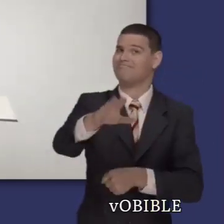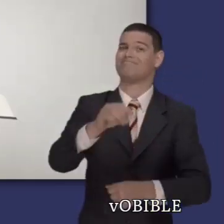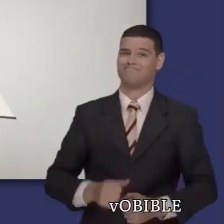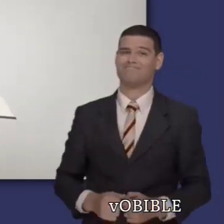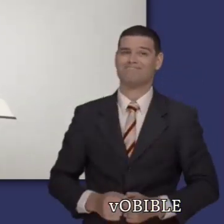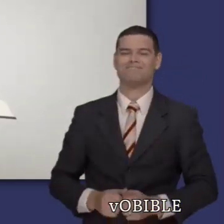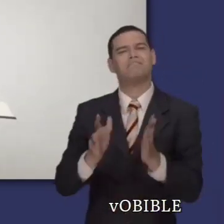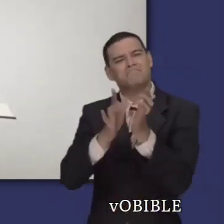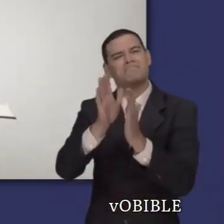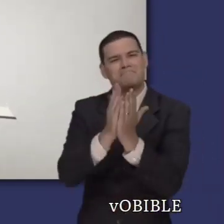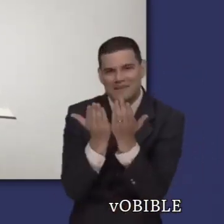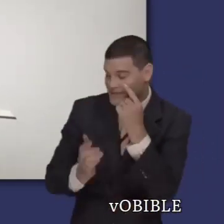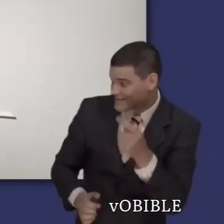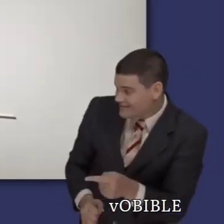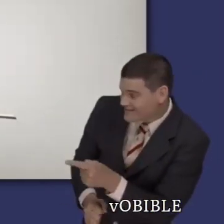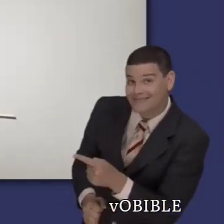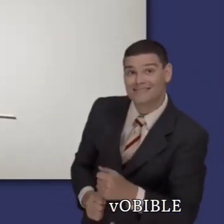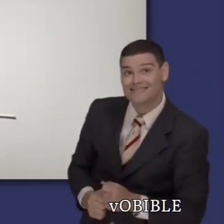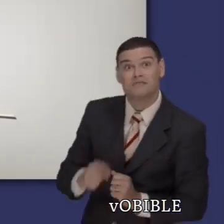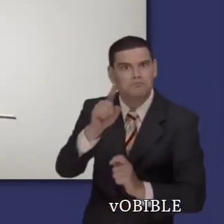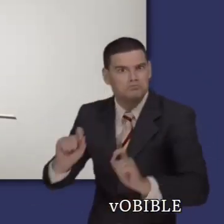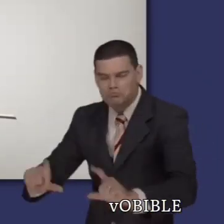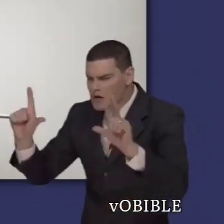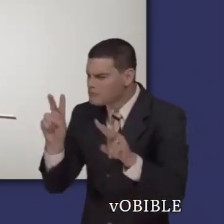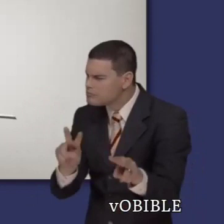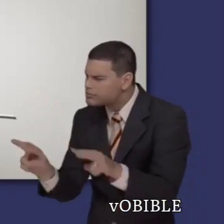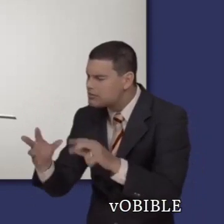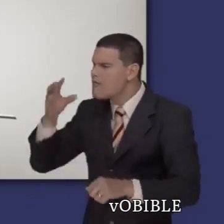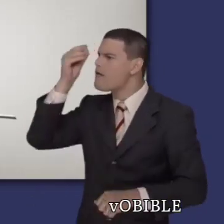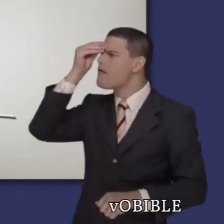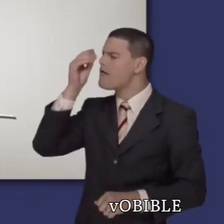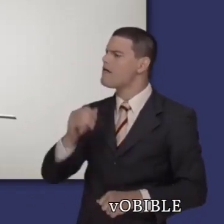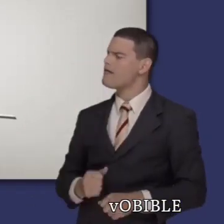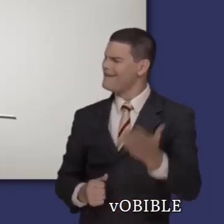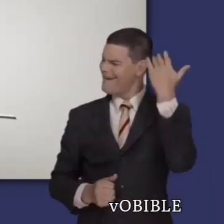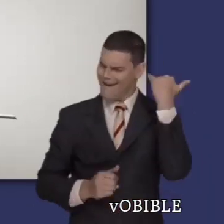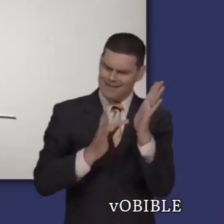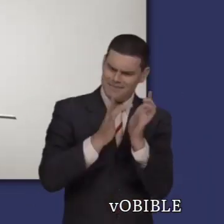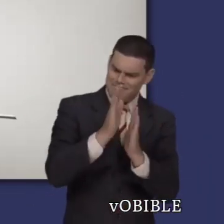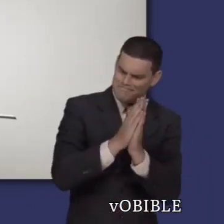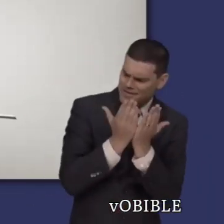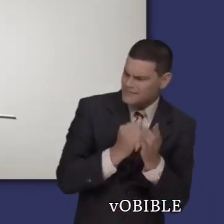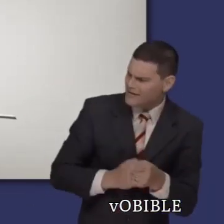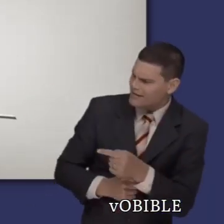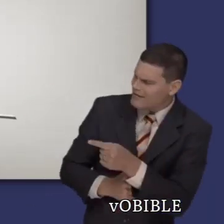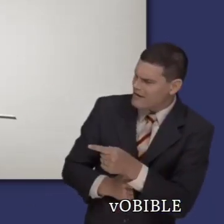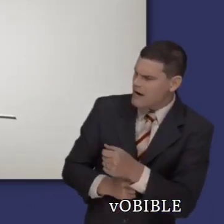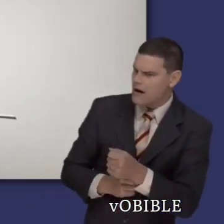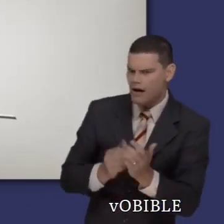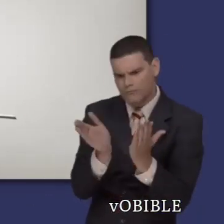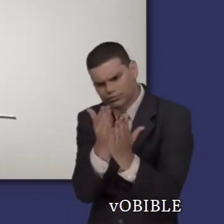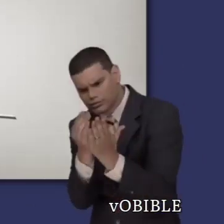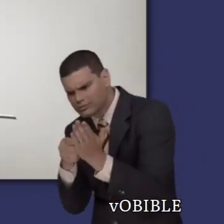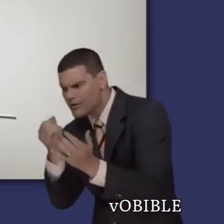Cuando lea el libro de Apocalipsis, fíjese en que las visiones proféticas muestran cómo se cumplirá por completo la promesa que Dios